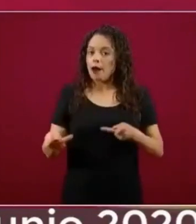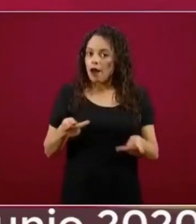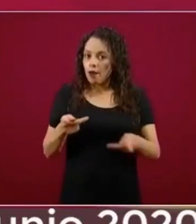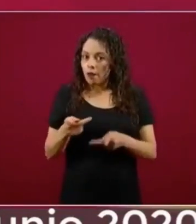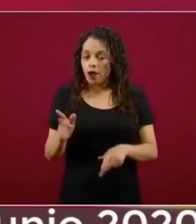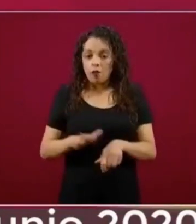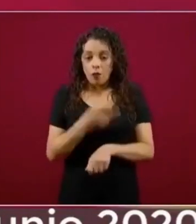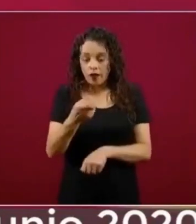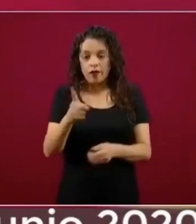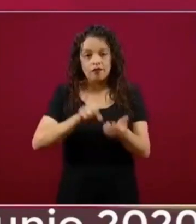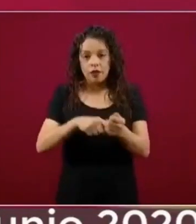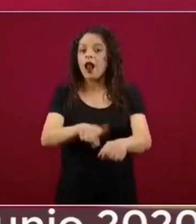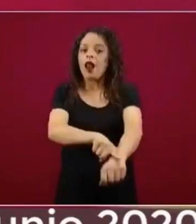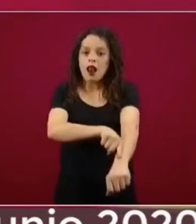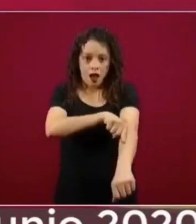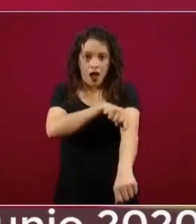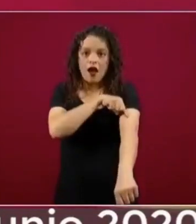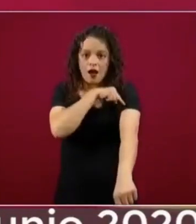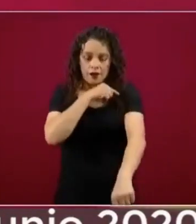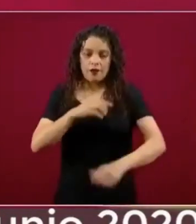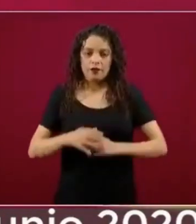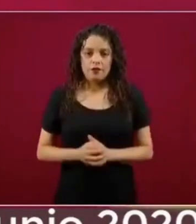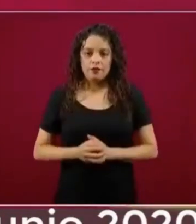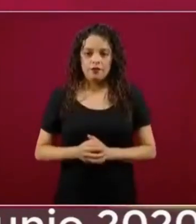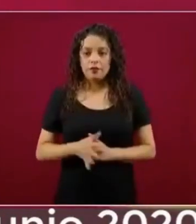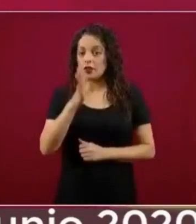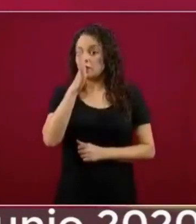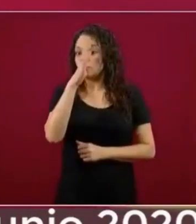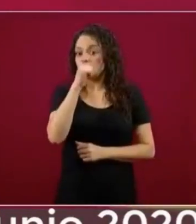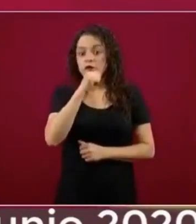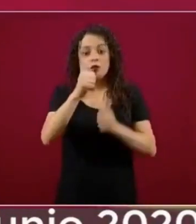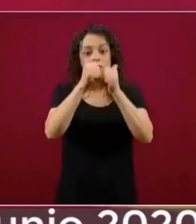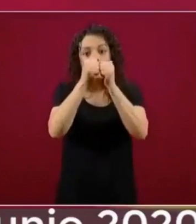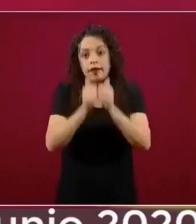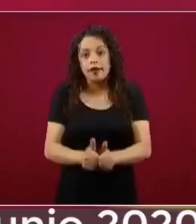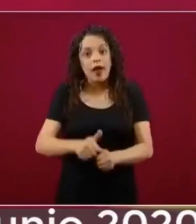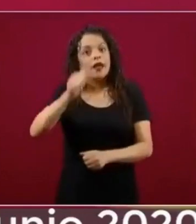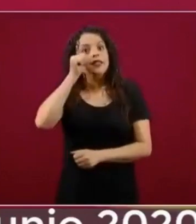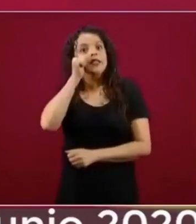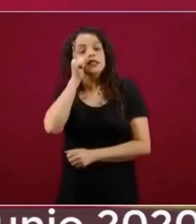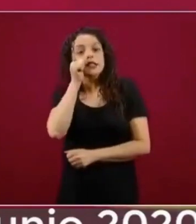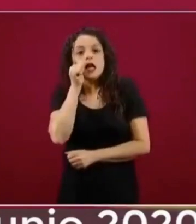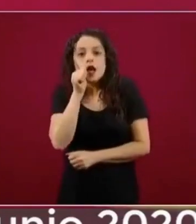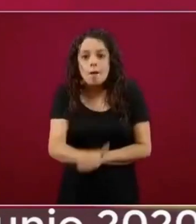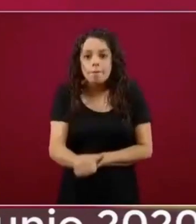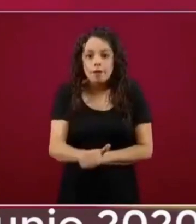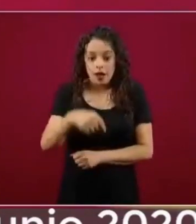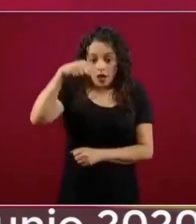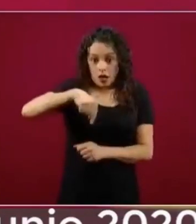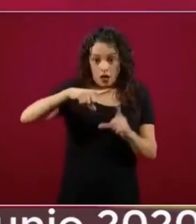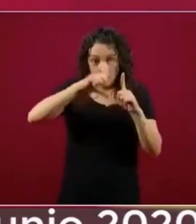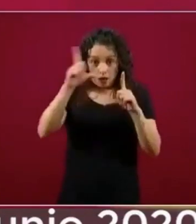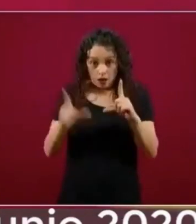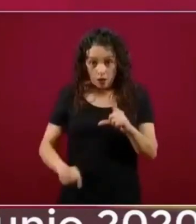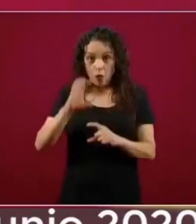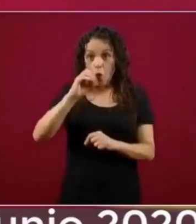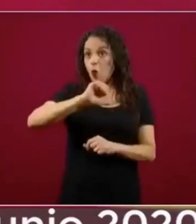estar perpetuamente con ni el país ni los demás países cerrados o